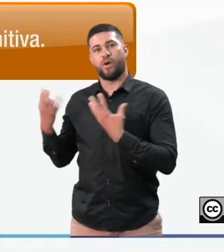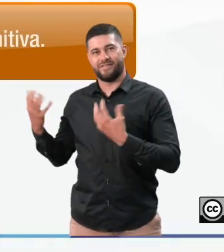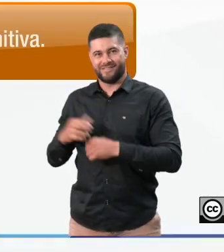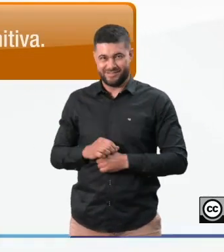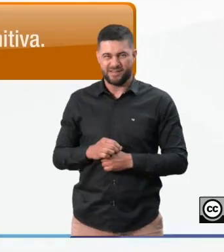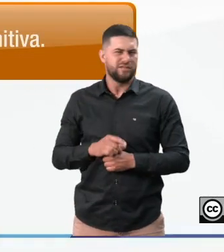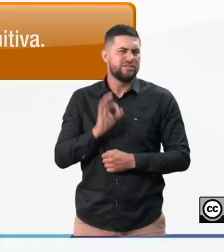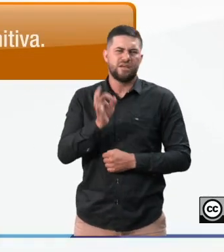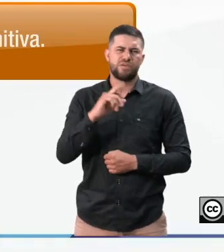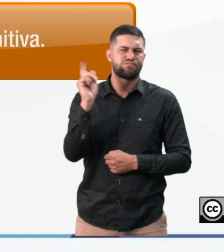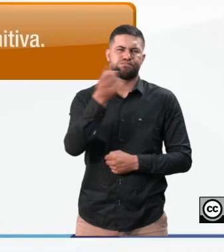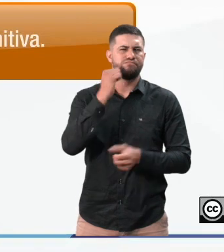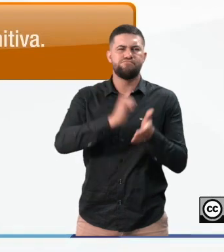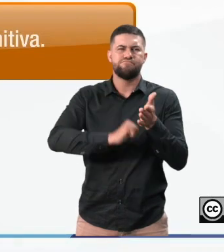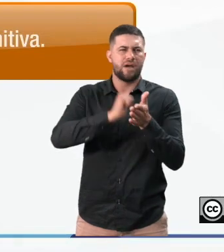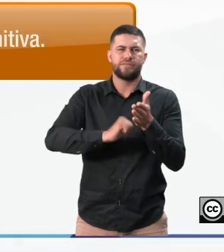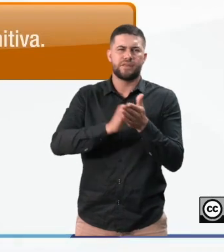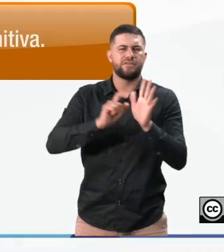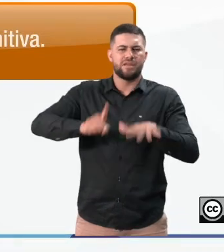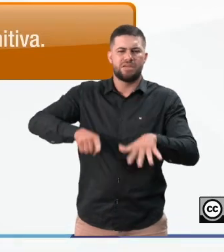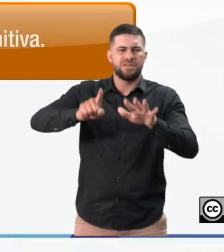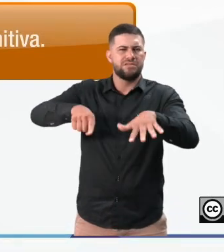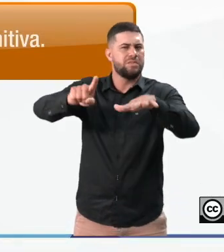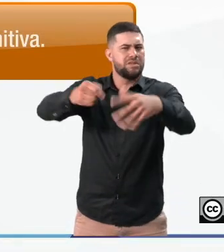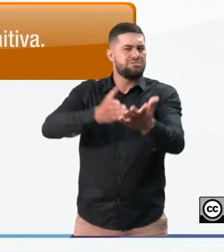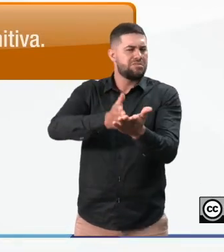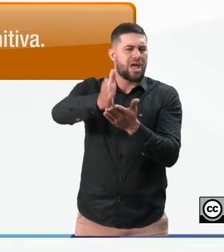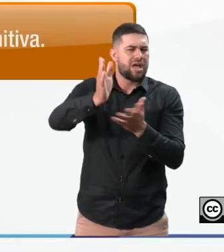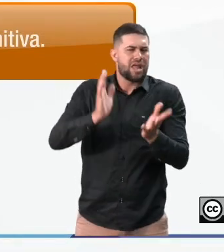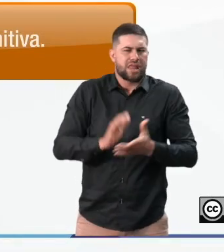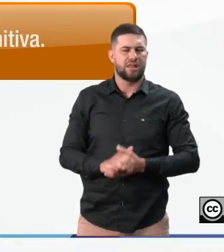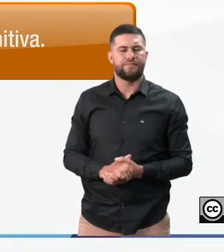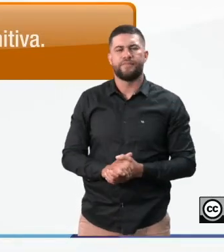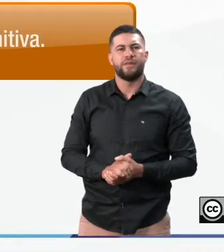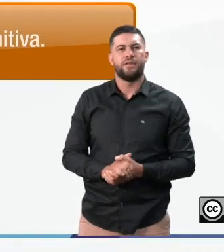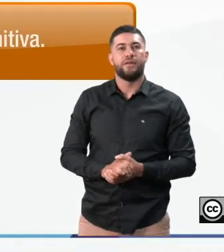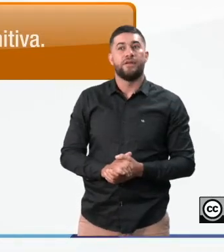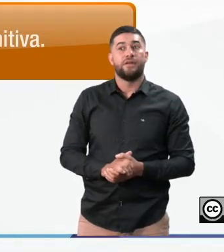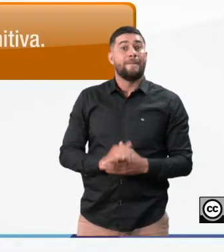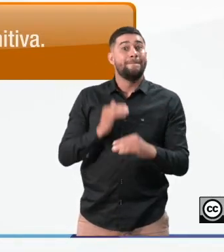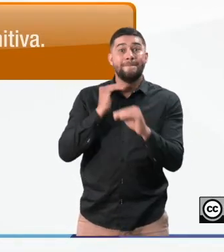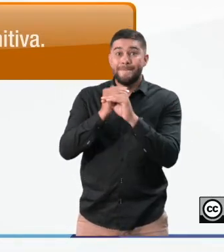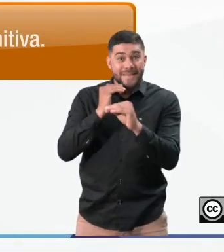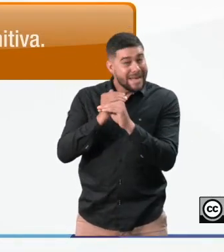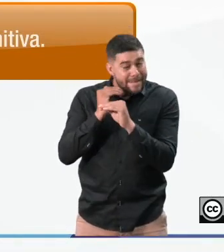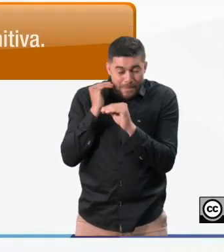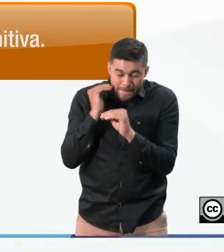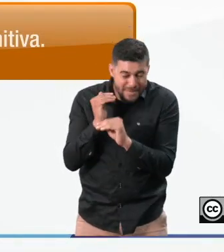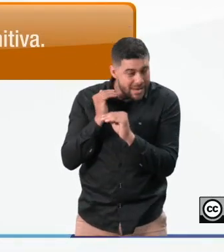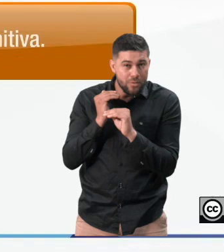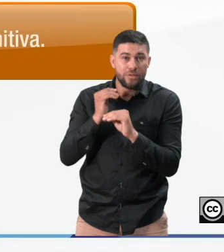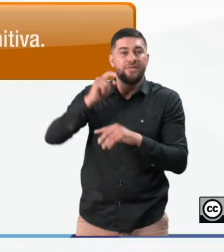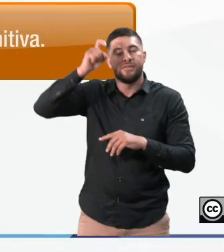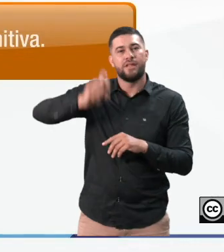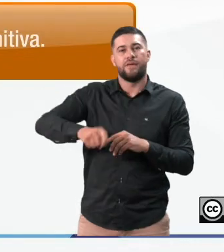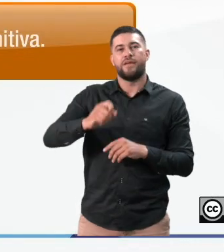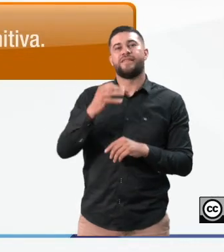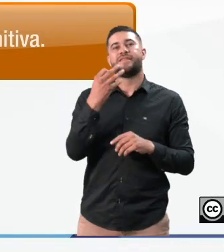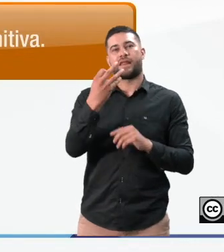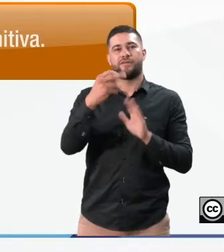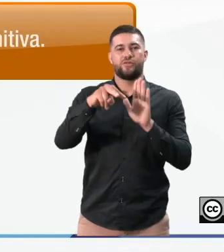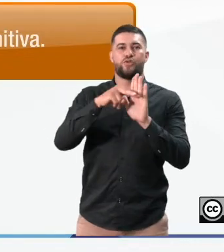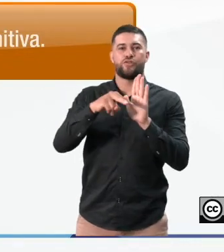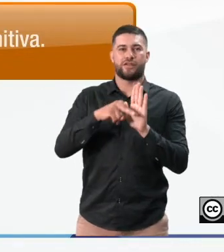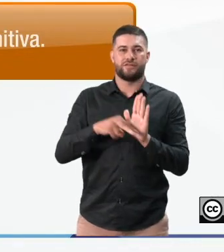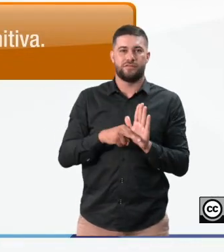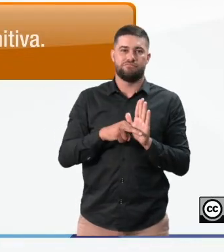el profesor y el estudiantado. Extraordinarias, como habilitaciones, evaluaciones supletorias, evaluaciones de validación. Y aquí